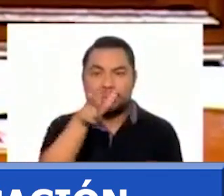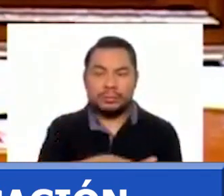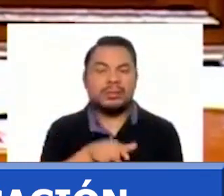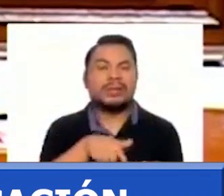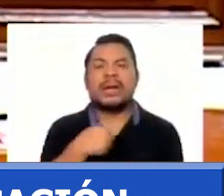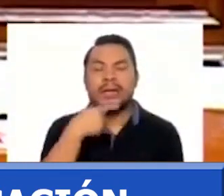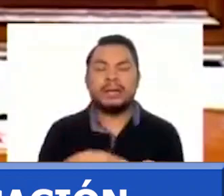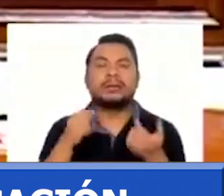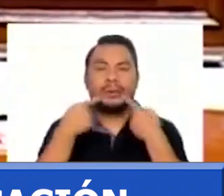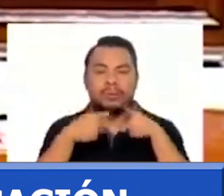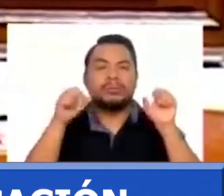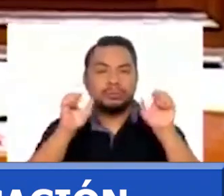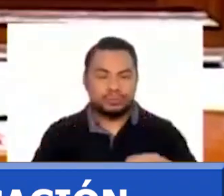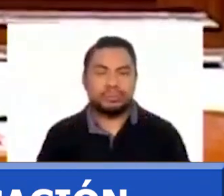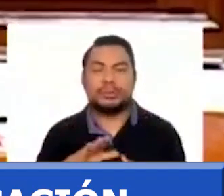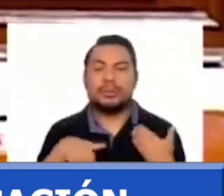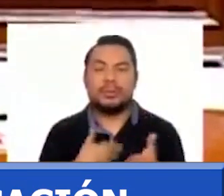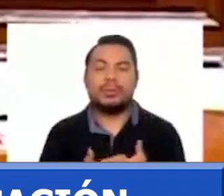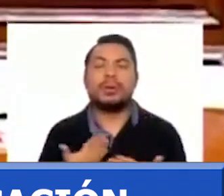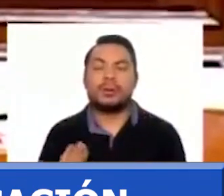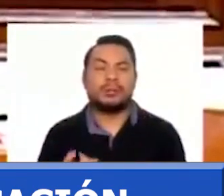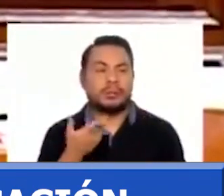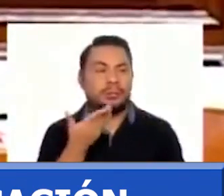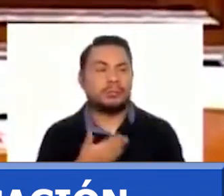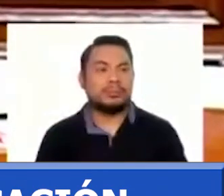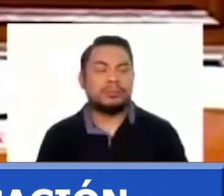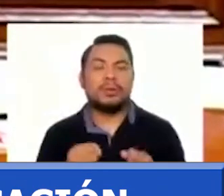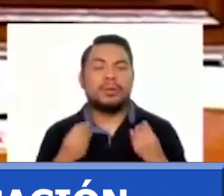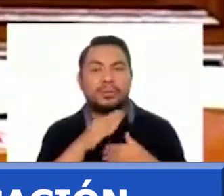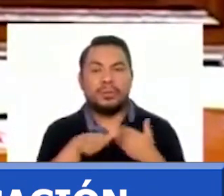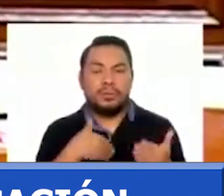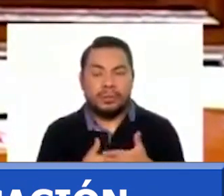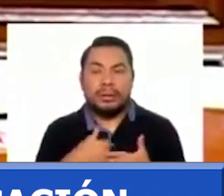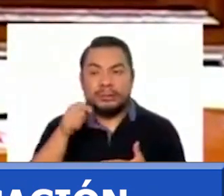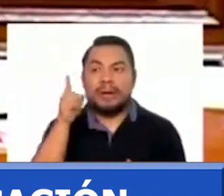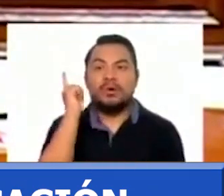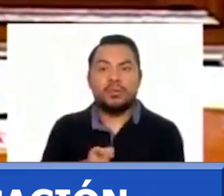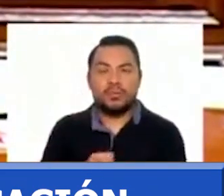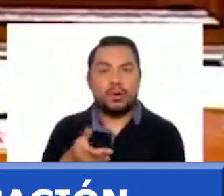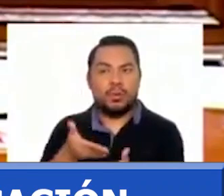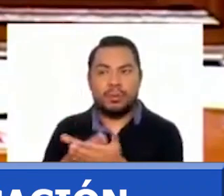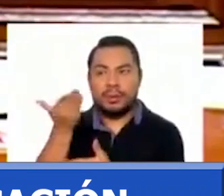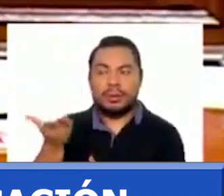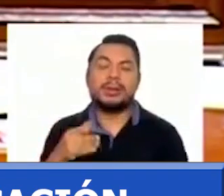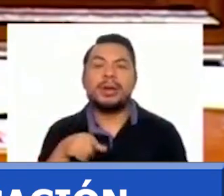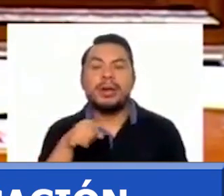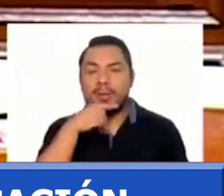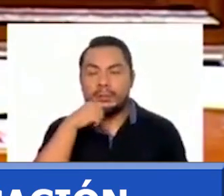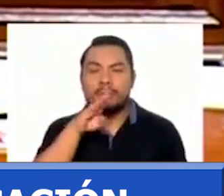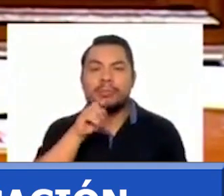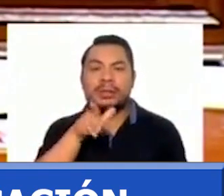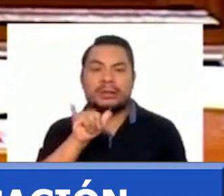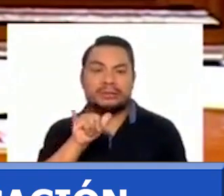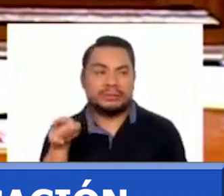que declara haber lugar a la formación de causa penal contra Betsy Betsabé